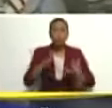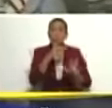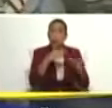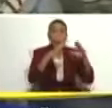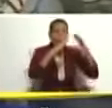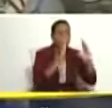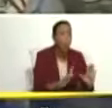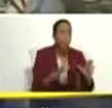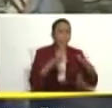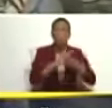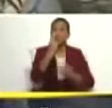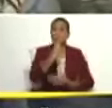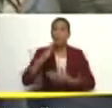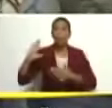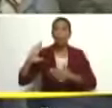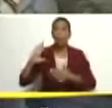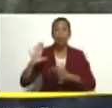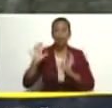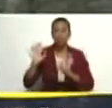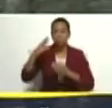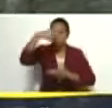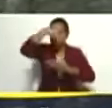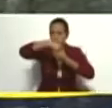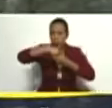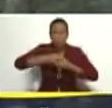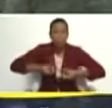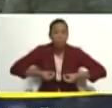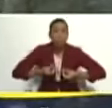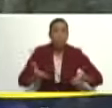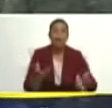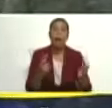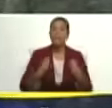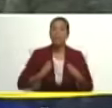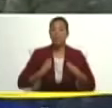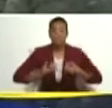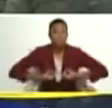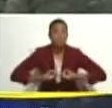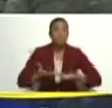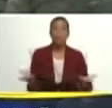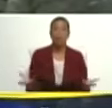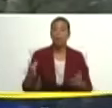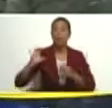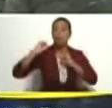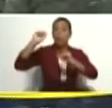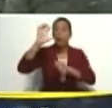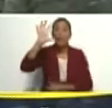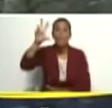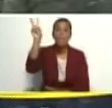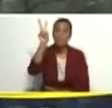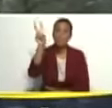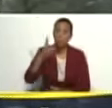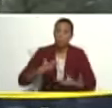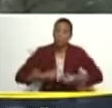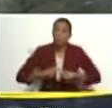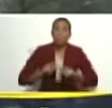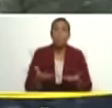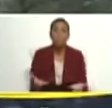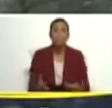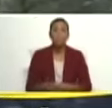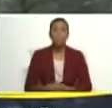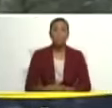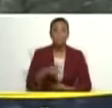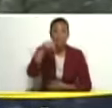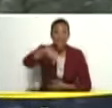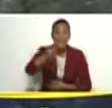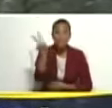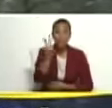donde se jura dar la vida por la patria. Y en Venezuela